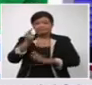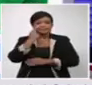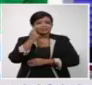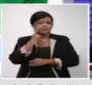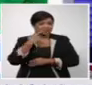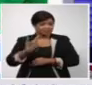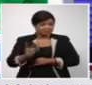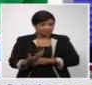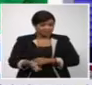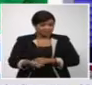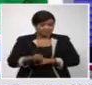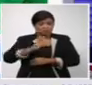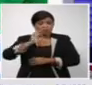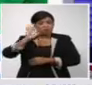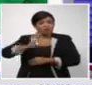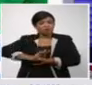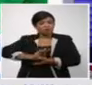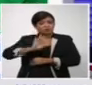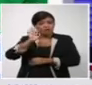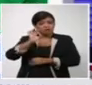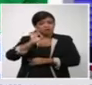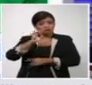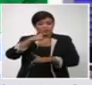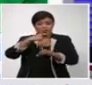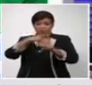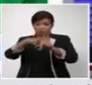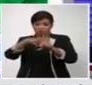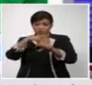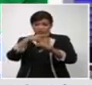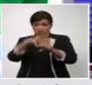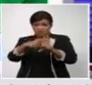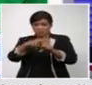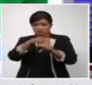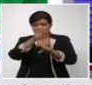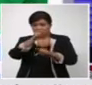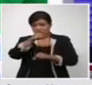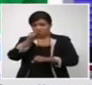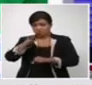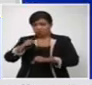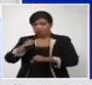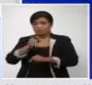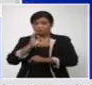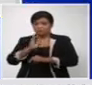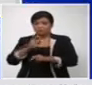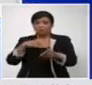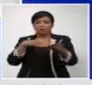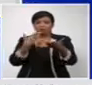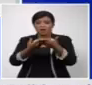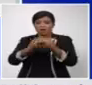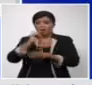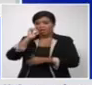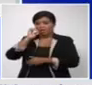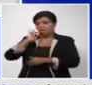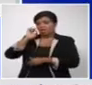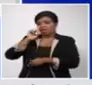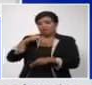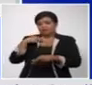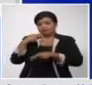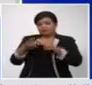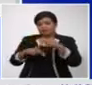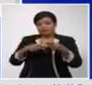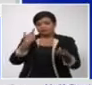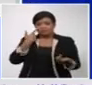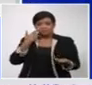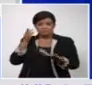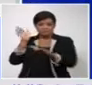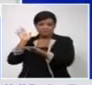el porciento de positividad de las muestras que se procesan. Y nos damos claro, se los voy a